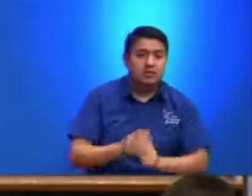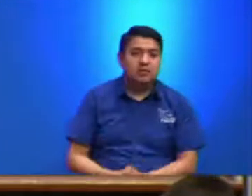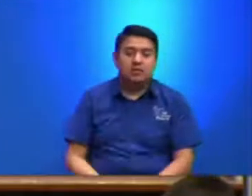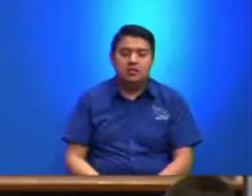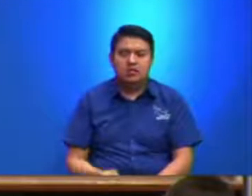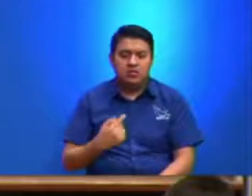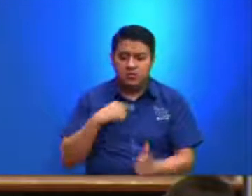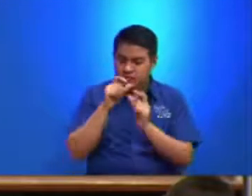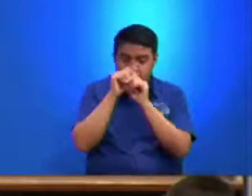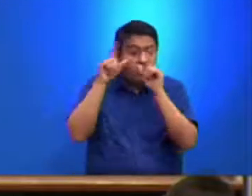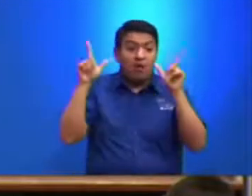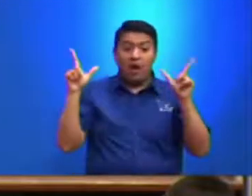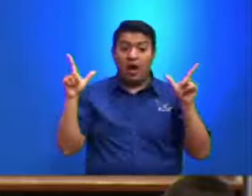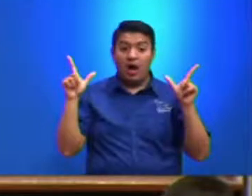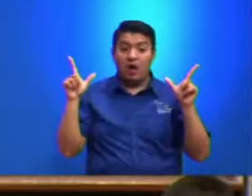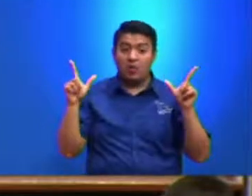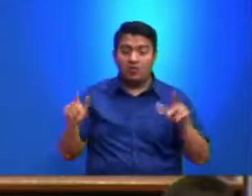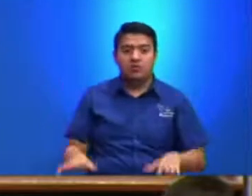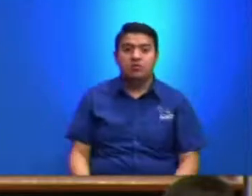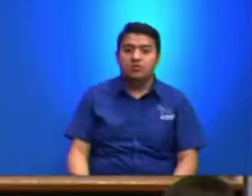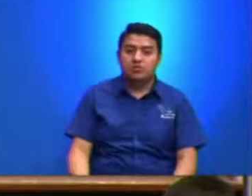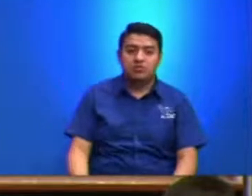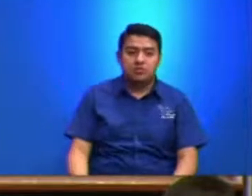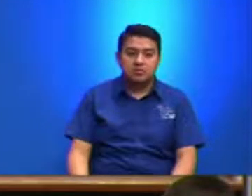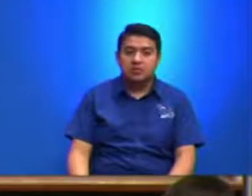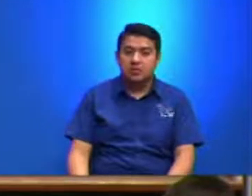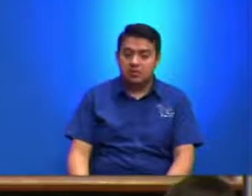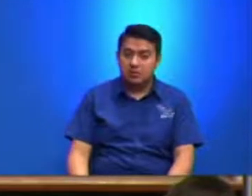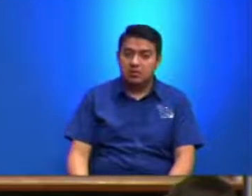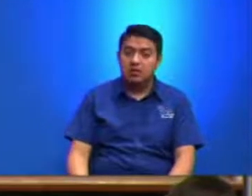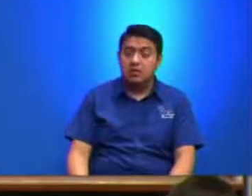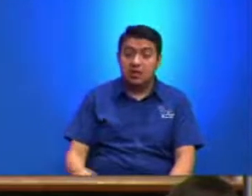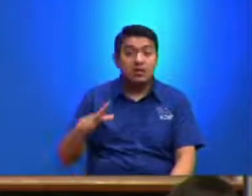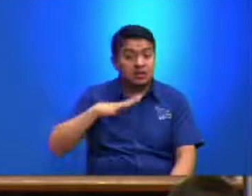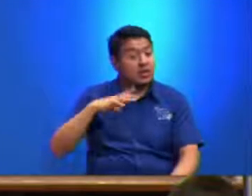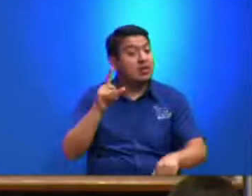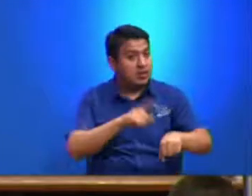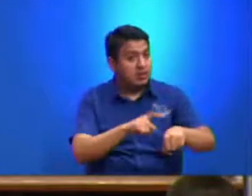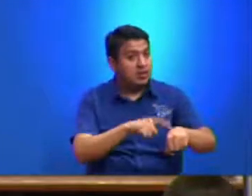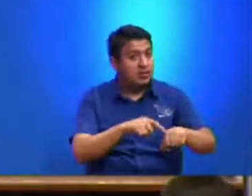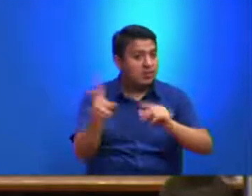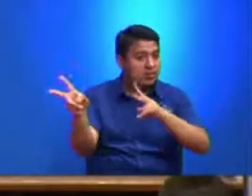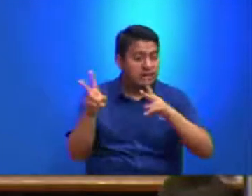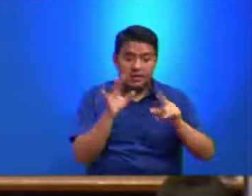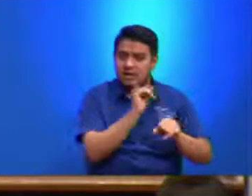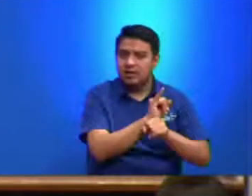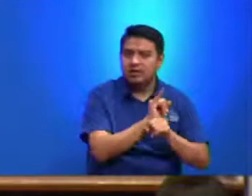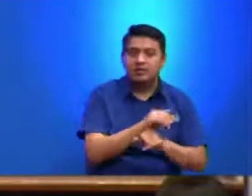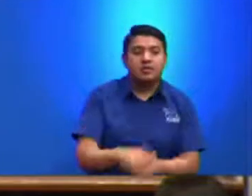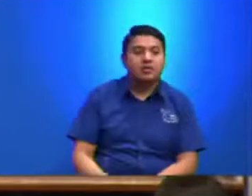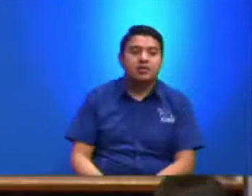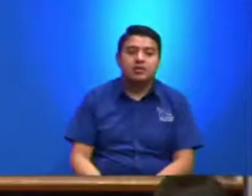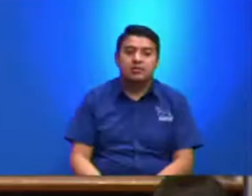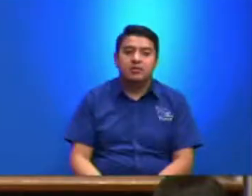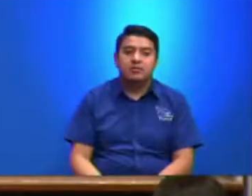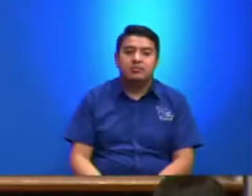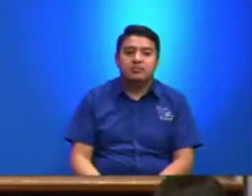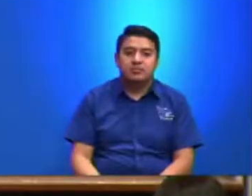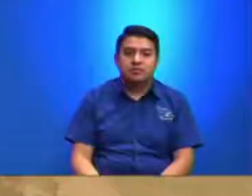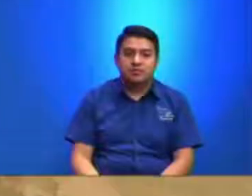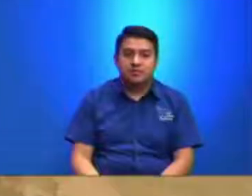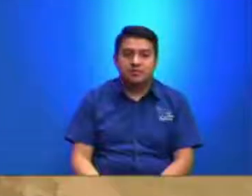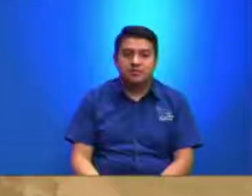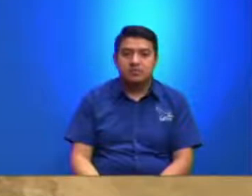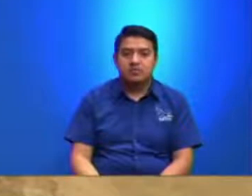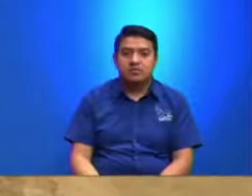¿Cómo se toman su tiempo para venir a la iglesia? A mí no, fíjese que a mí como pastor no me pueden dar